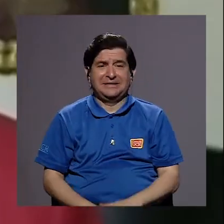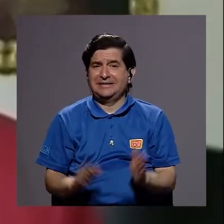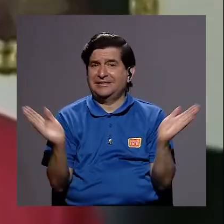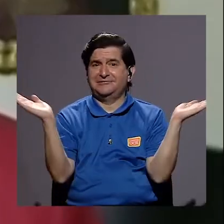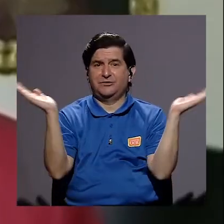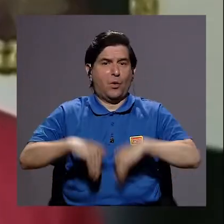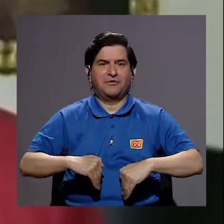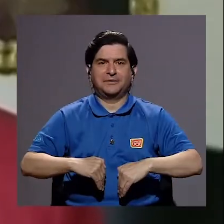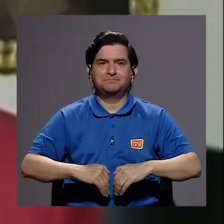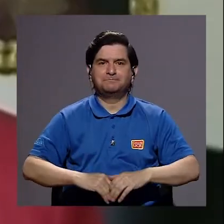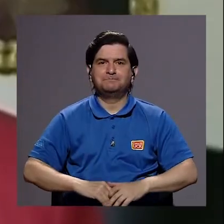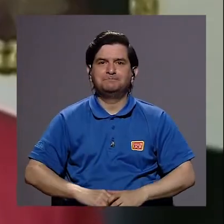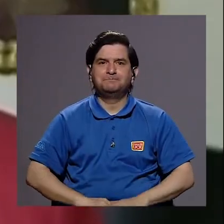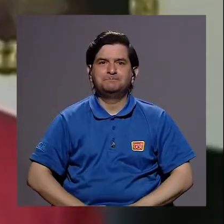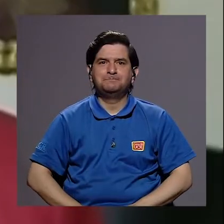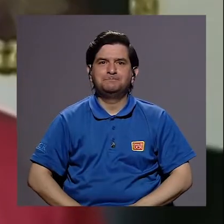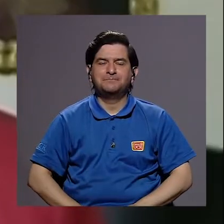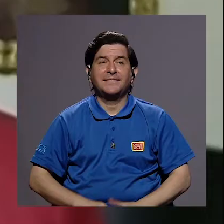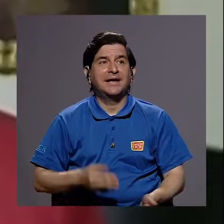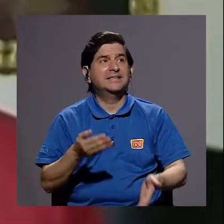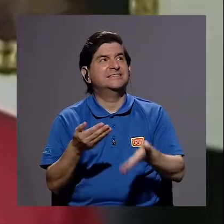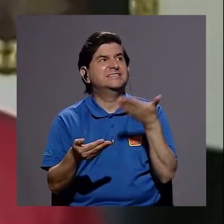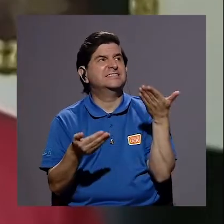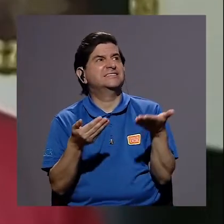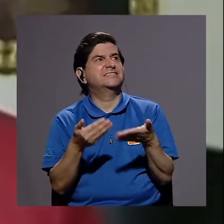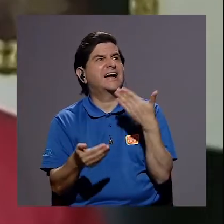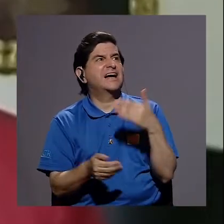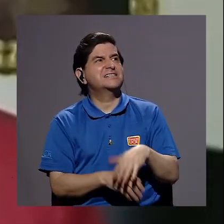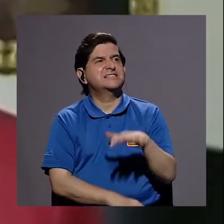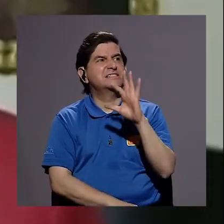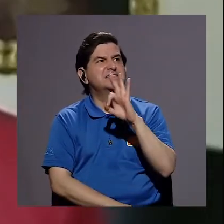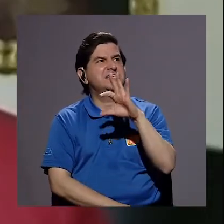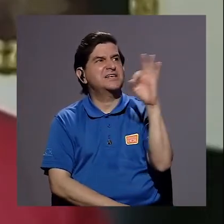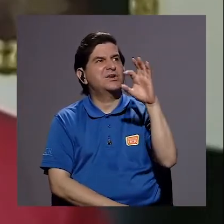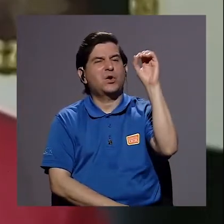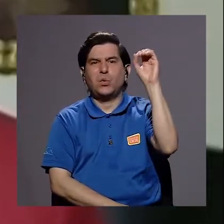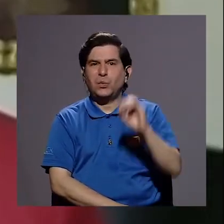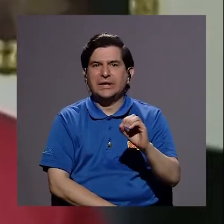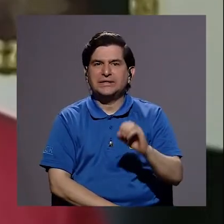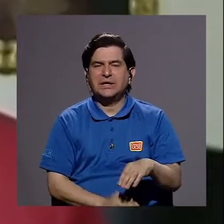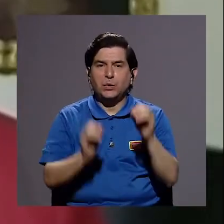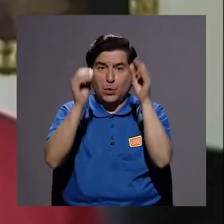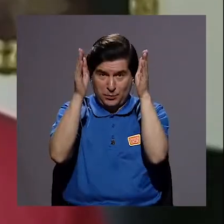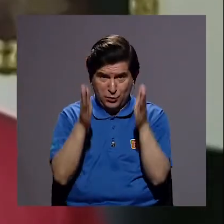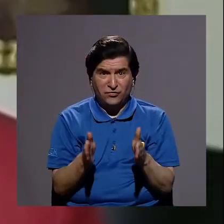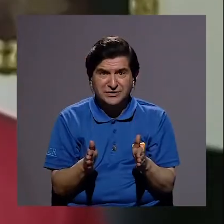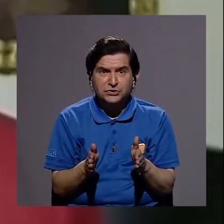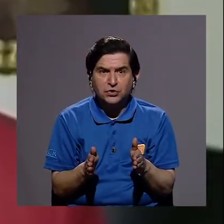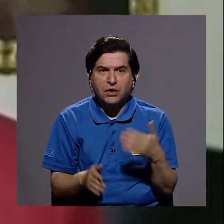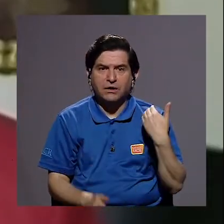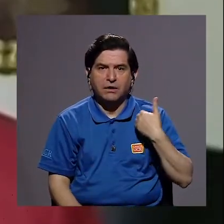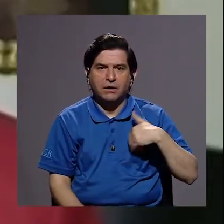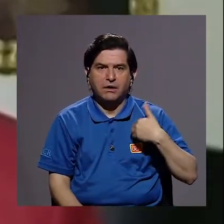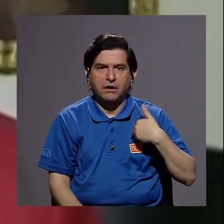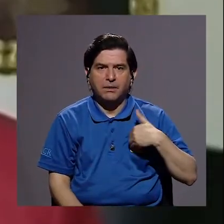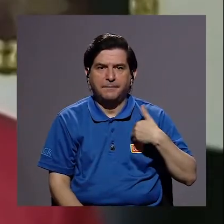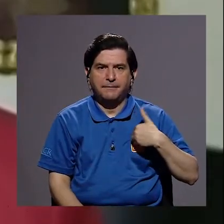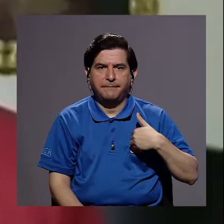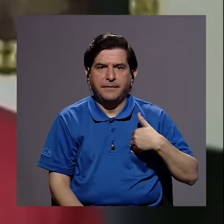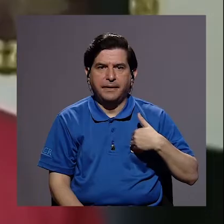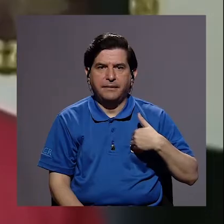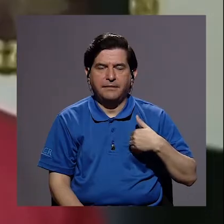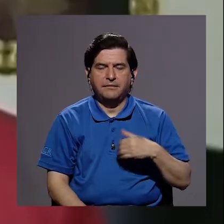la ausencia. El casi 99% de los profesores eran